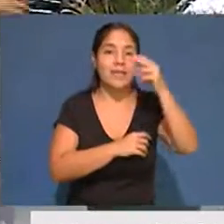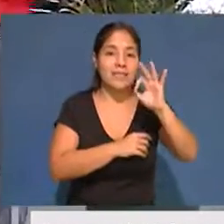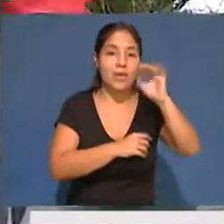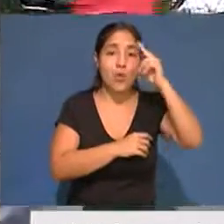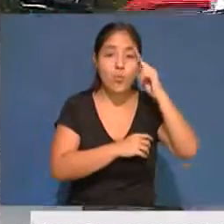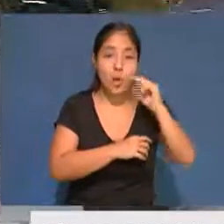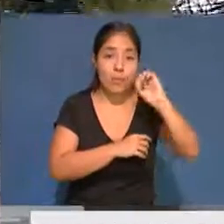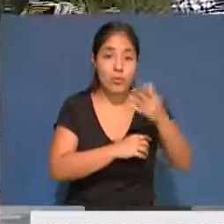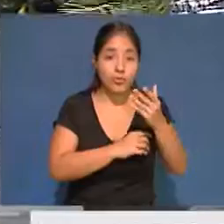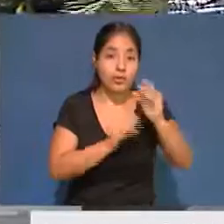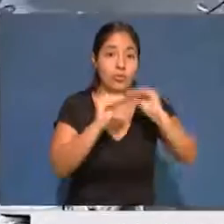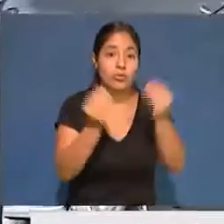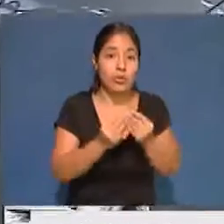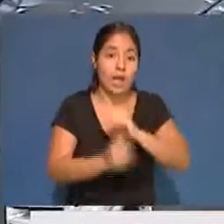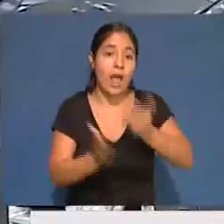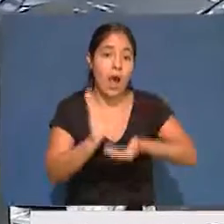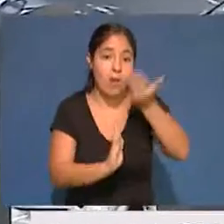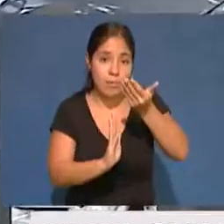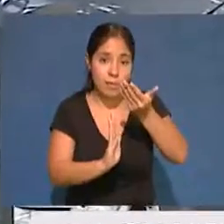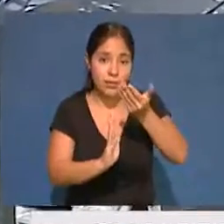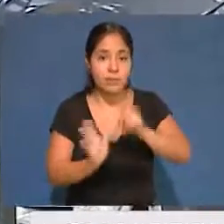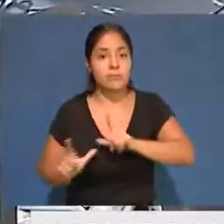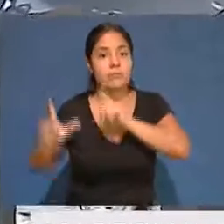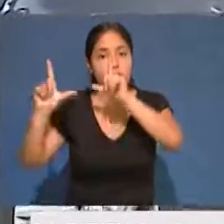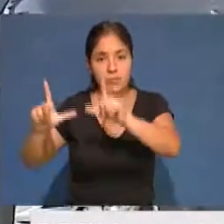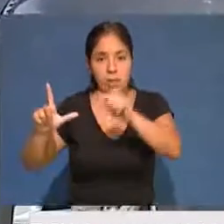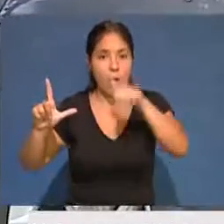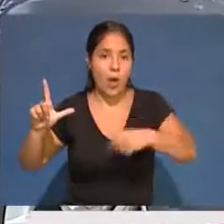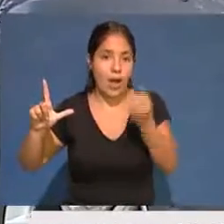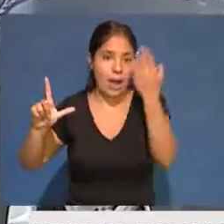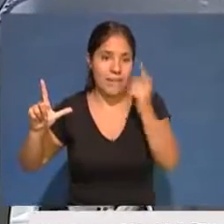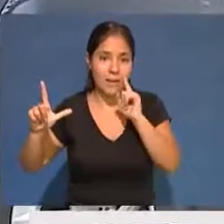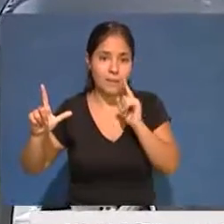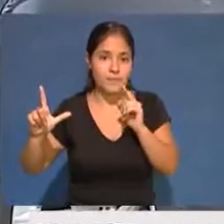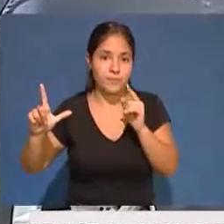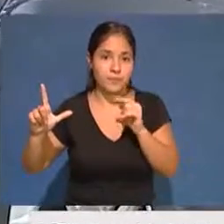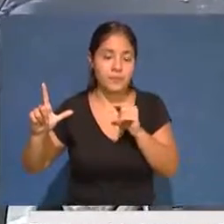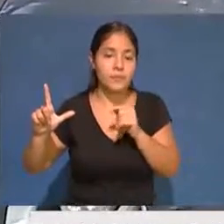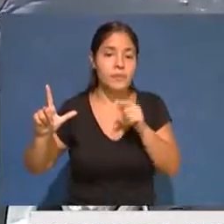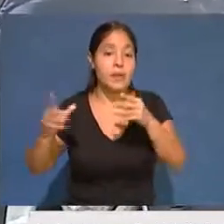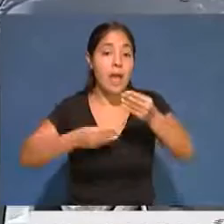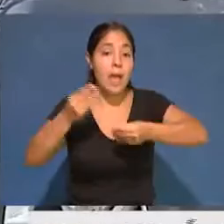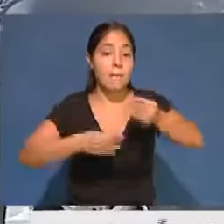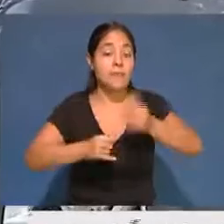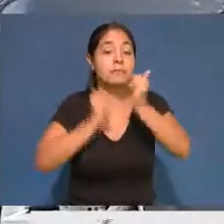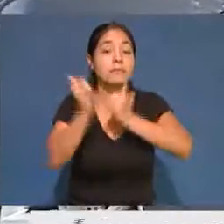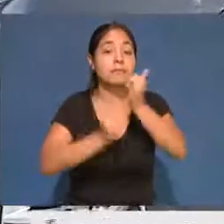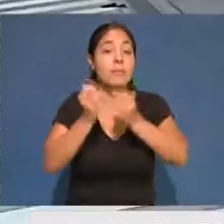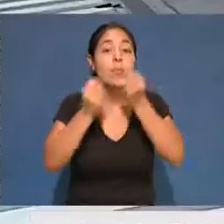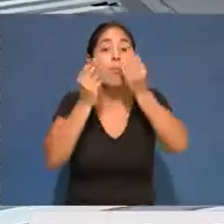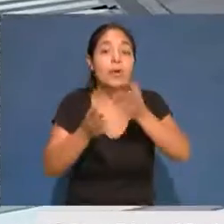en promedio, según se anunció, y así se veía en las pizarras durante esta mañana. Según la empresa, el aumento está explicado por la suba